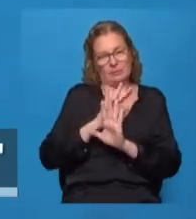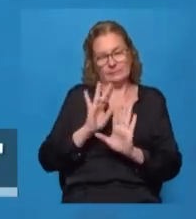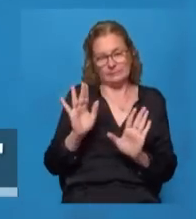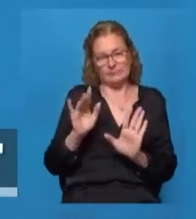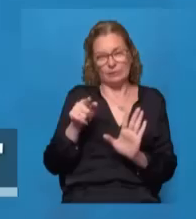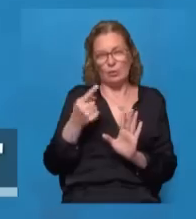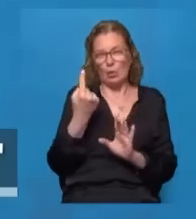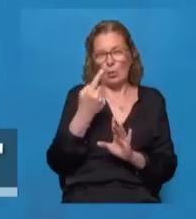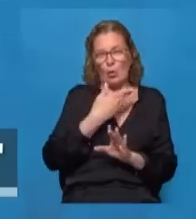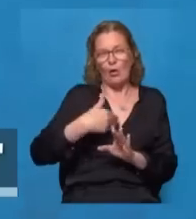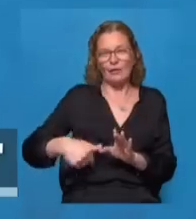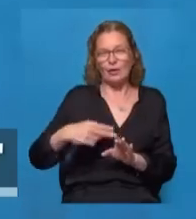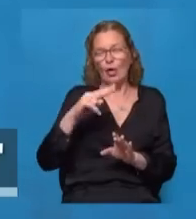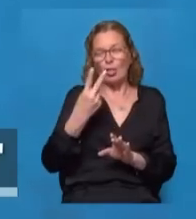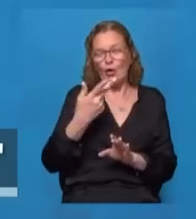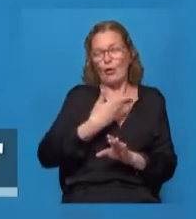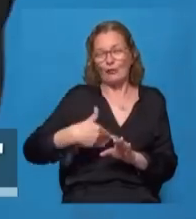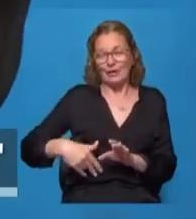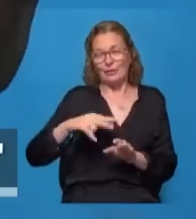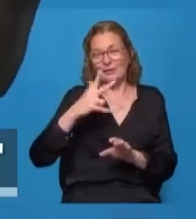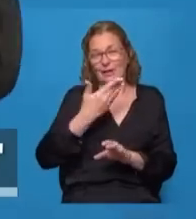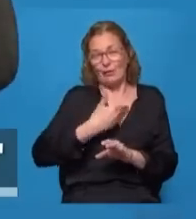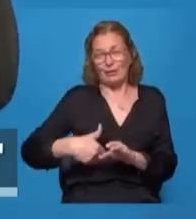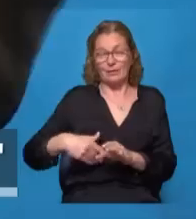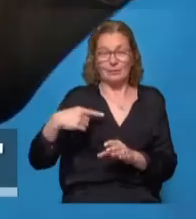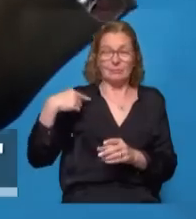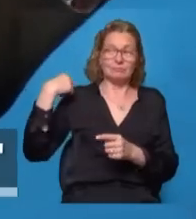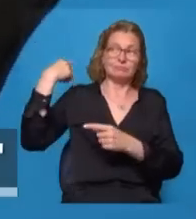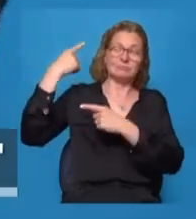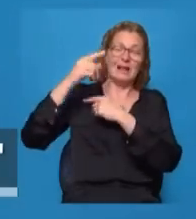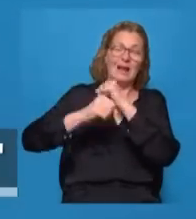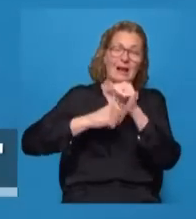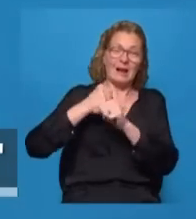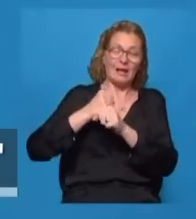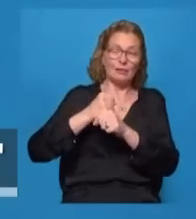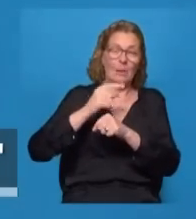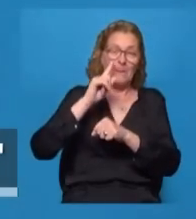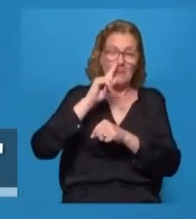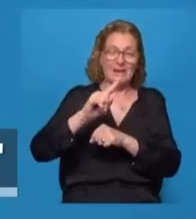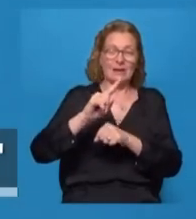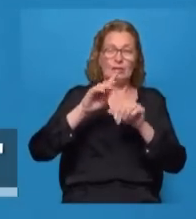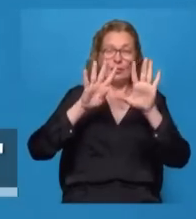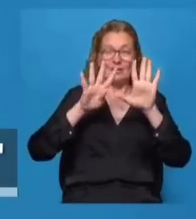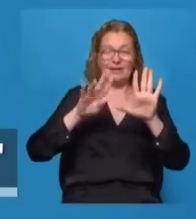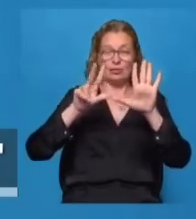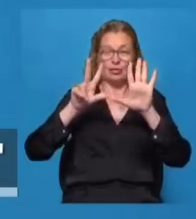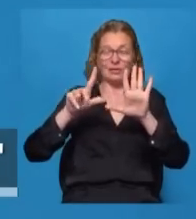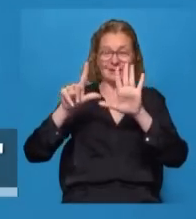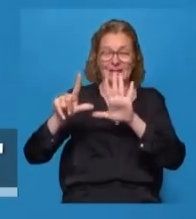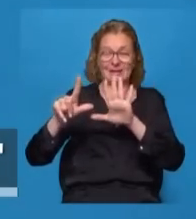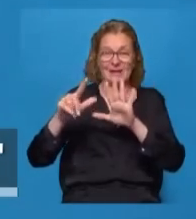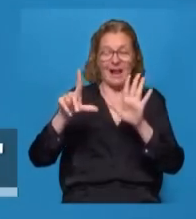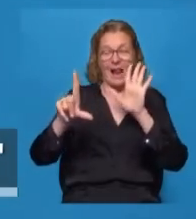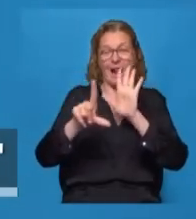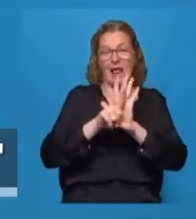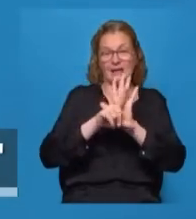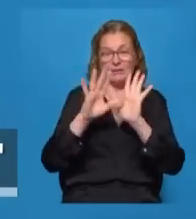a un gobierno ni a dos gobiernos es es una crítica que viene dira desde el año 1987 cuando se votó la ley de de forestación